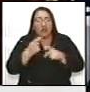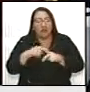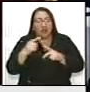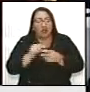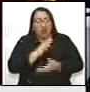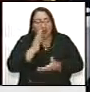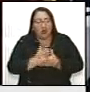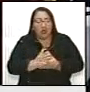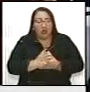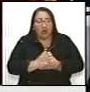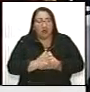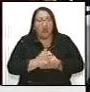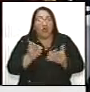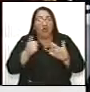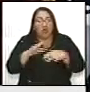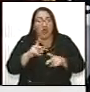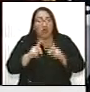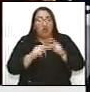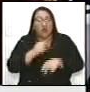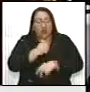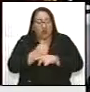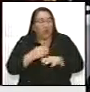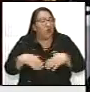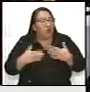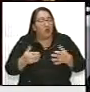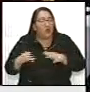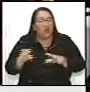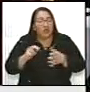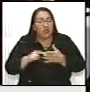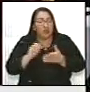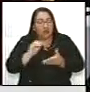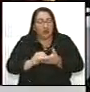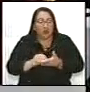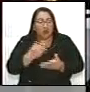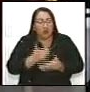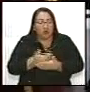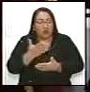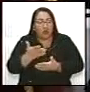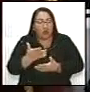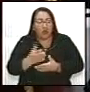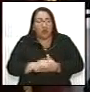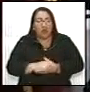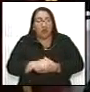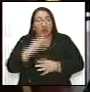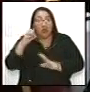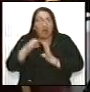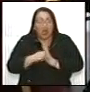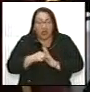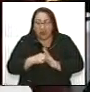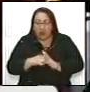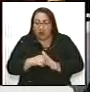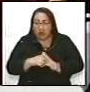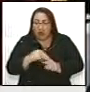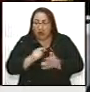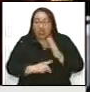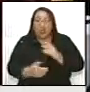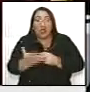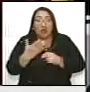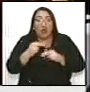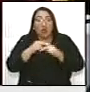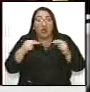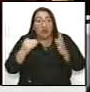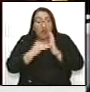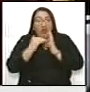problemas. Hay municipalidades que no pueden ni siquiera formular sus propios proyectos, dado que la exigencia, la valla